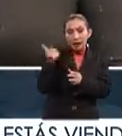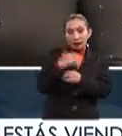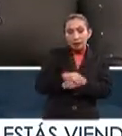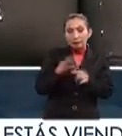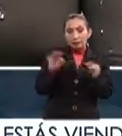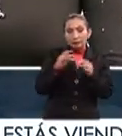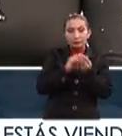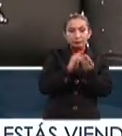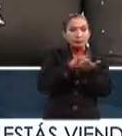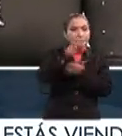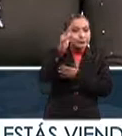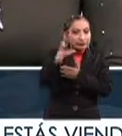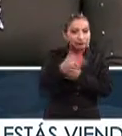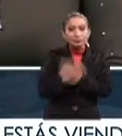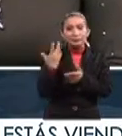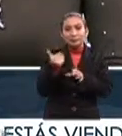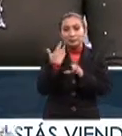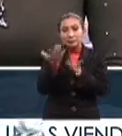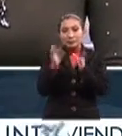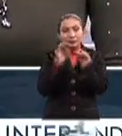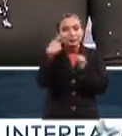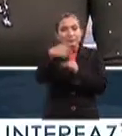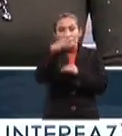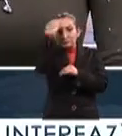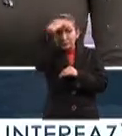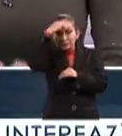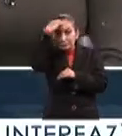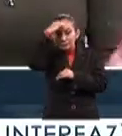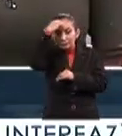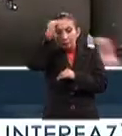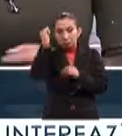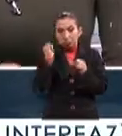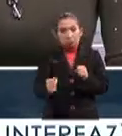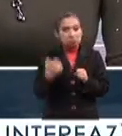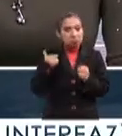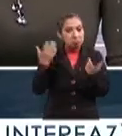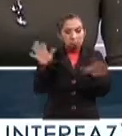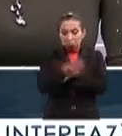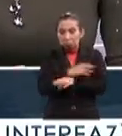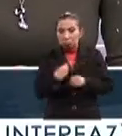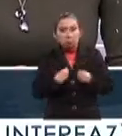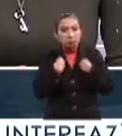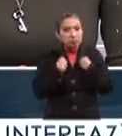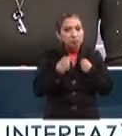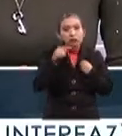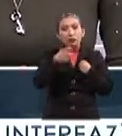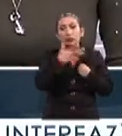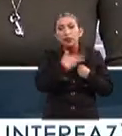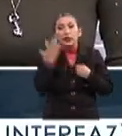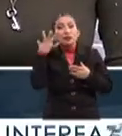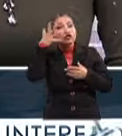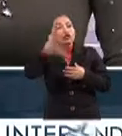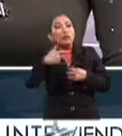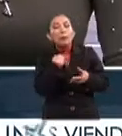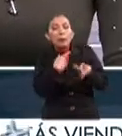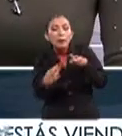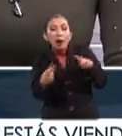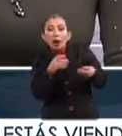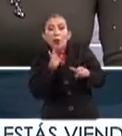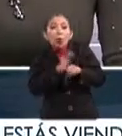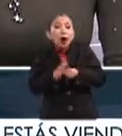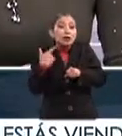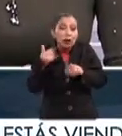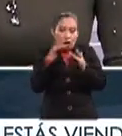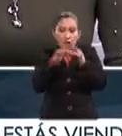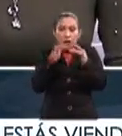estás contando. Te agradecemos muchísimo por habernos contado tu experiencia. Estoy segura que te cambió la vida, que tienes muchos planes a futuro y esperemos estar